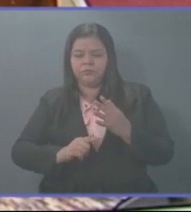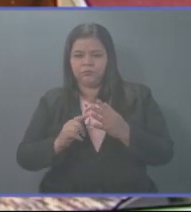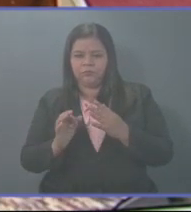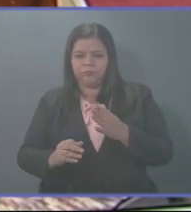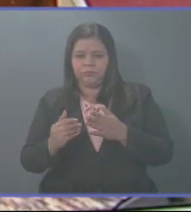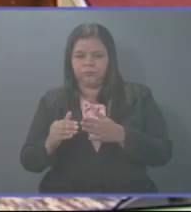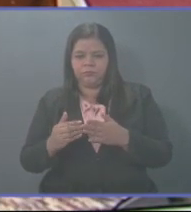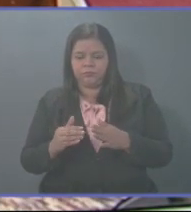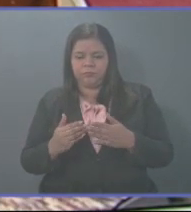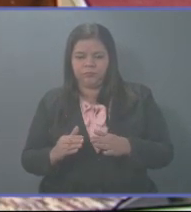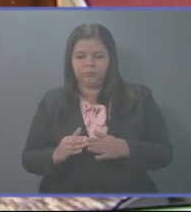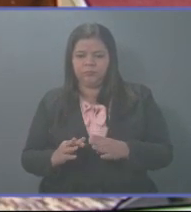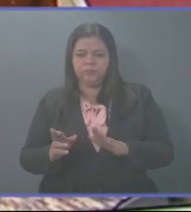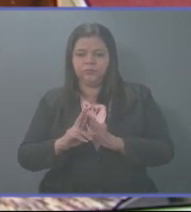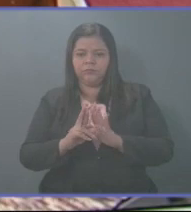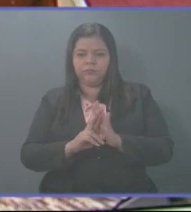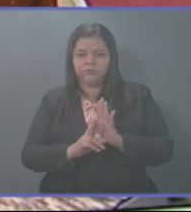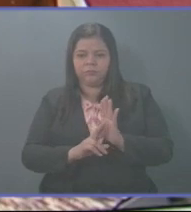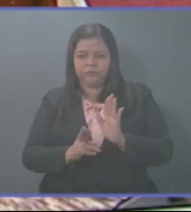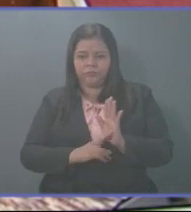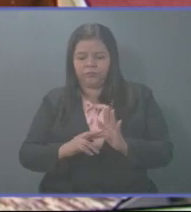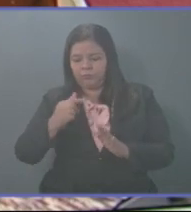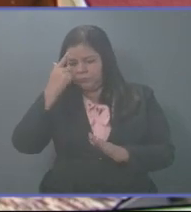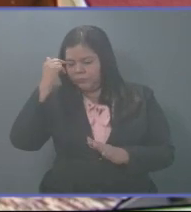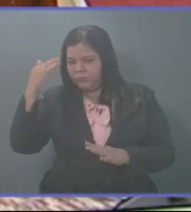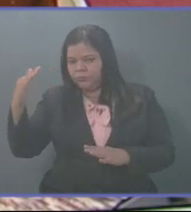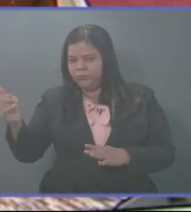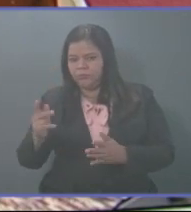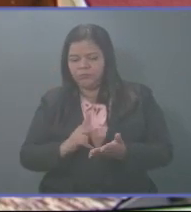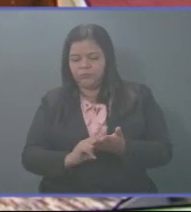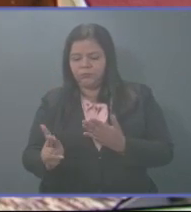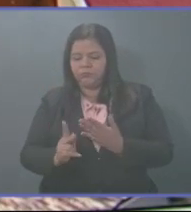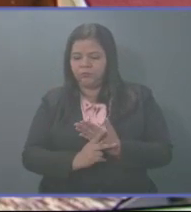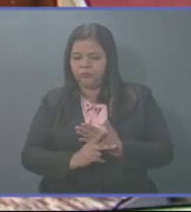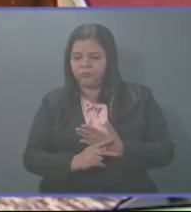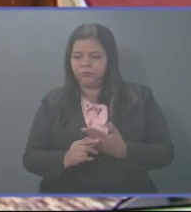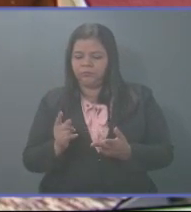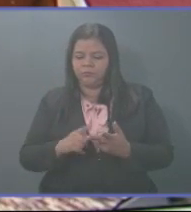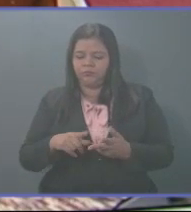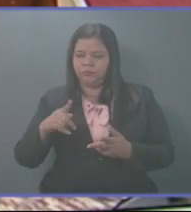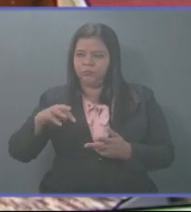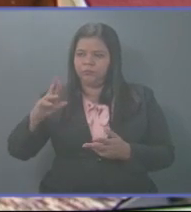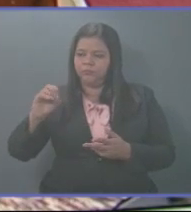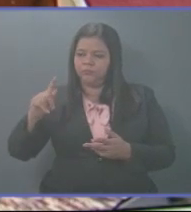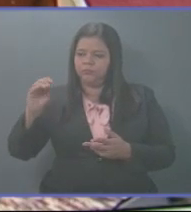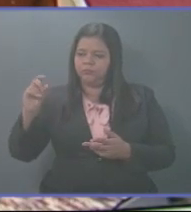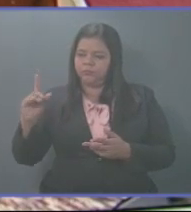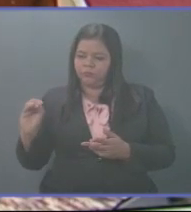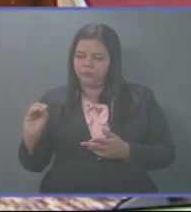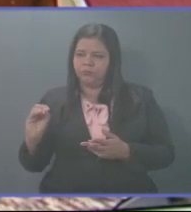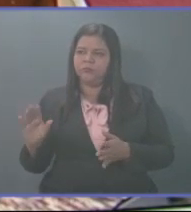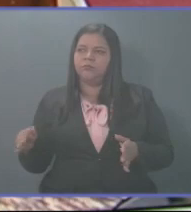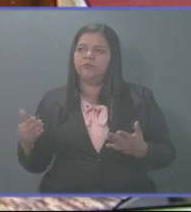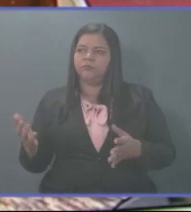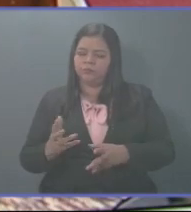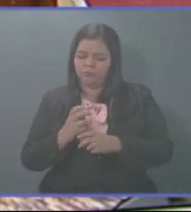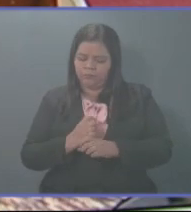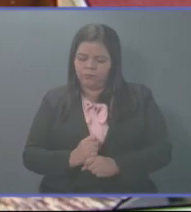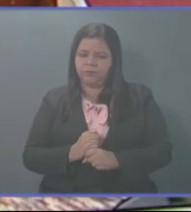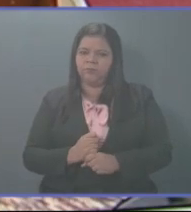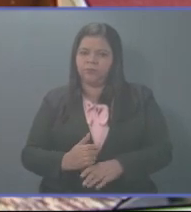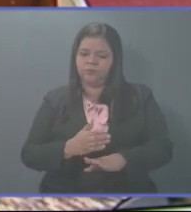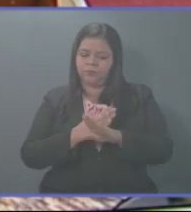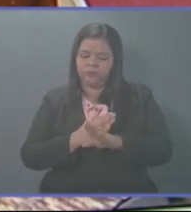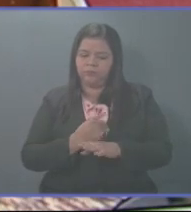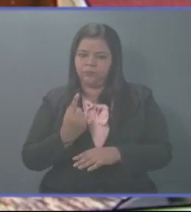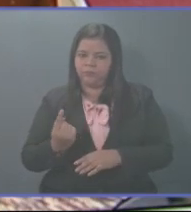secundarias, normativa reglamentaria, políticas, programas y protocolos de actuación para garantizar la protección de